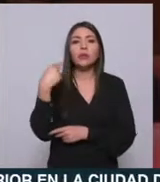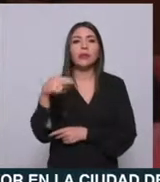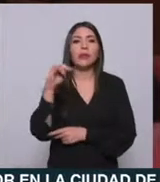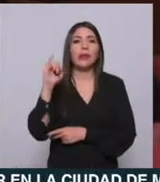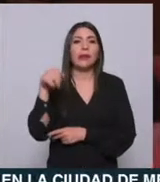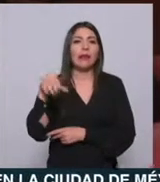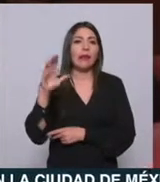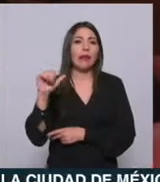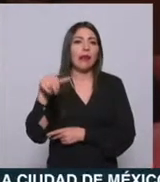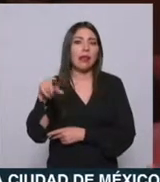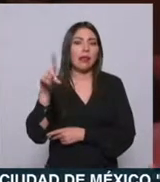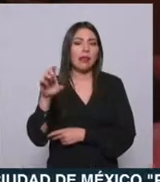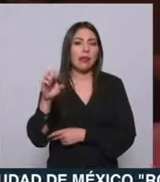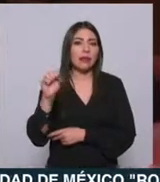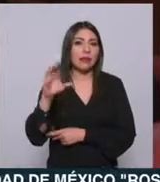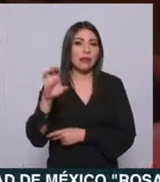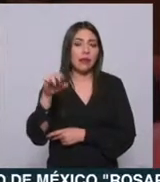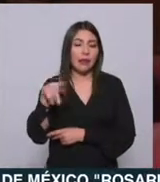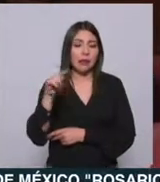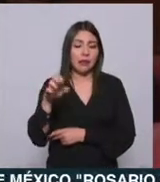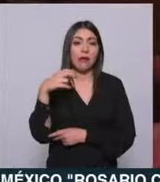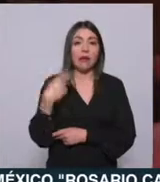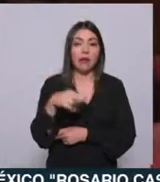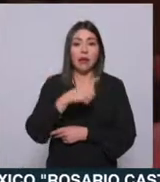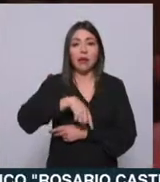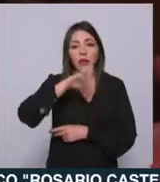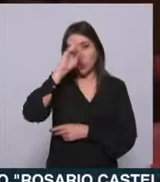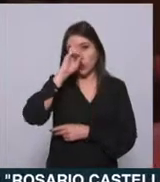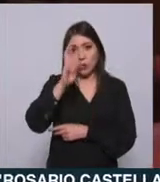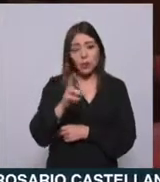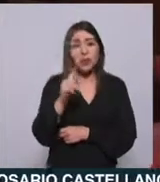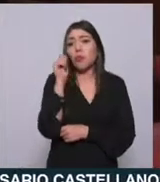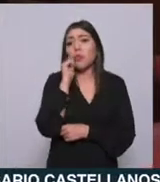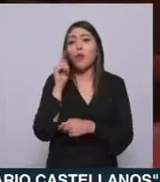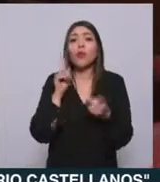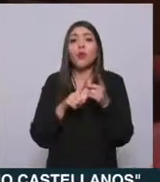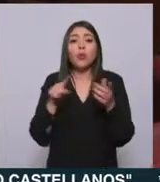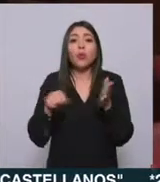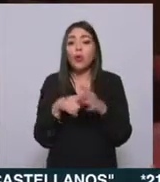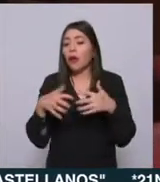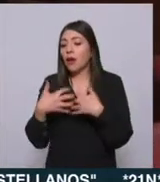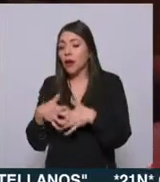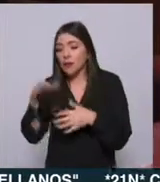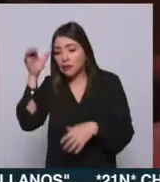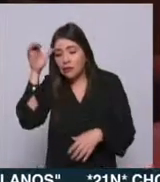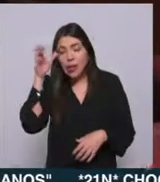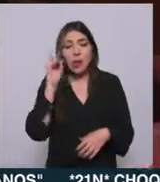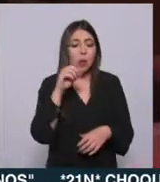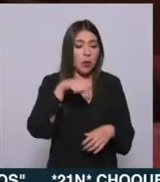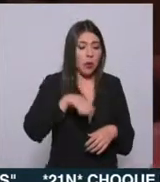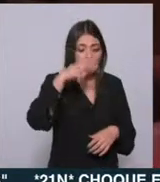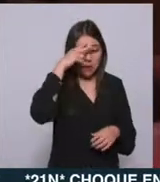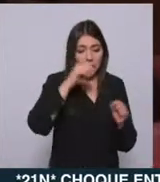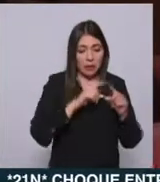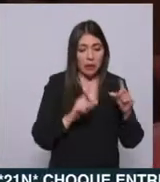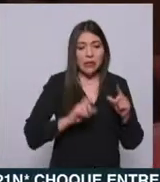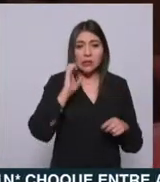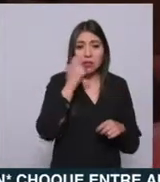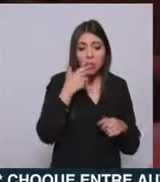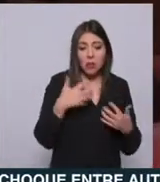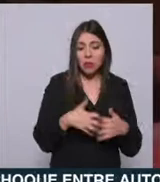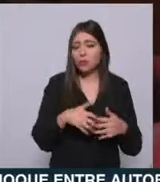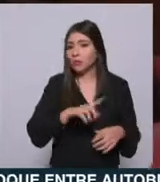pueden vender focos incandescentes, no importa, aunque esté hecho en Chihuahua, no se puede. Los focos incandescentes están